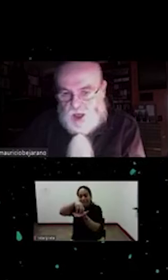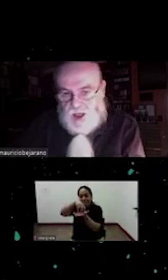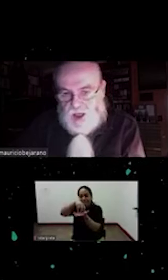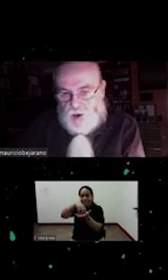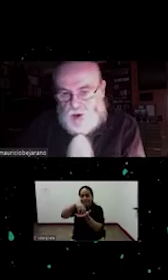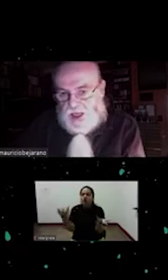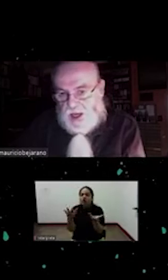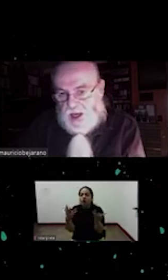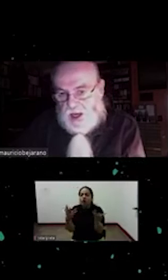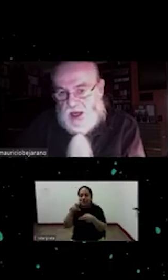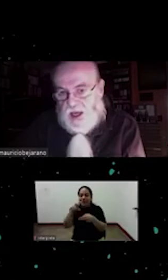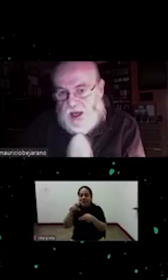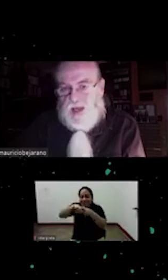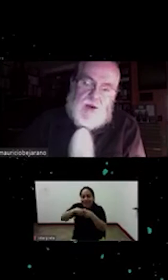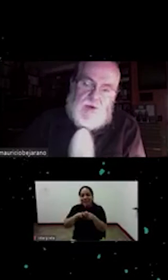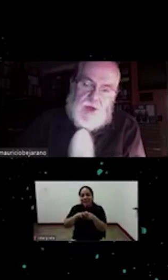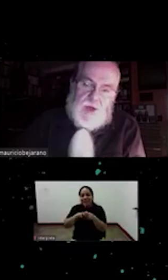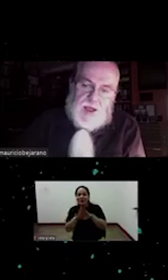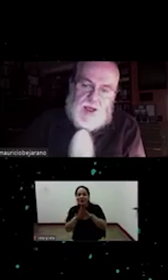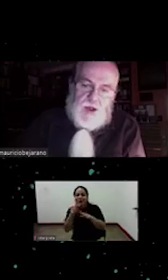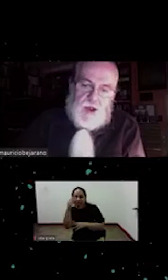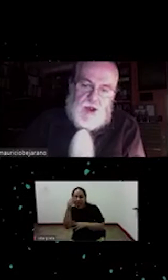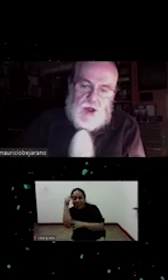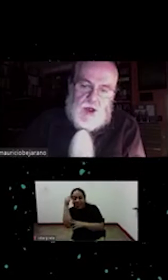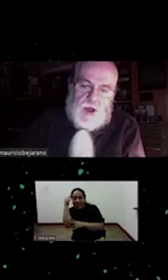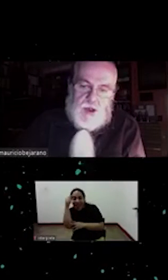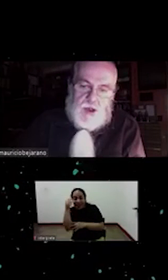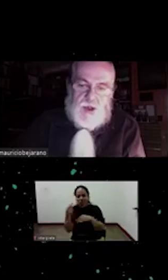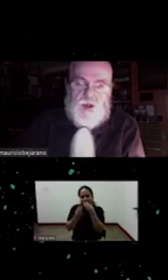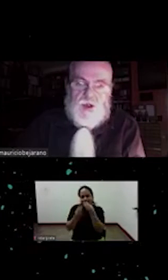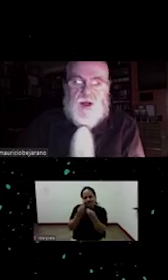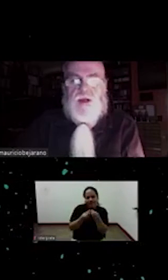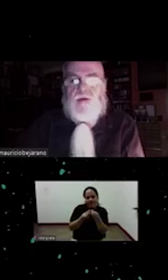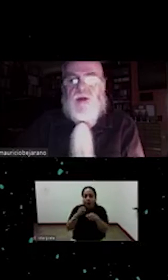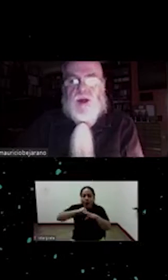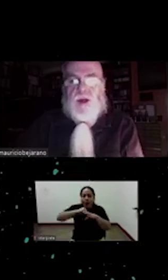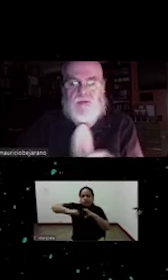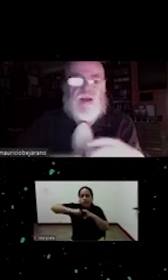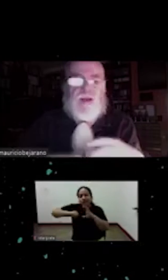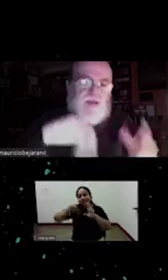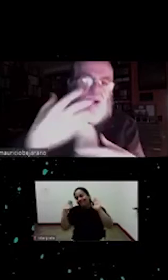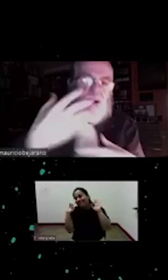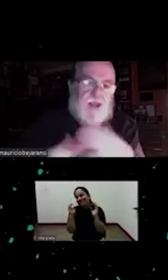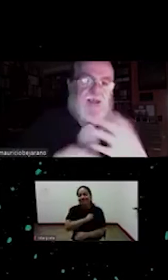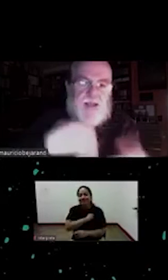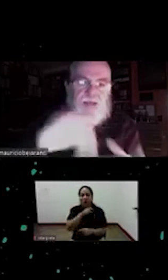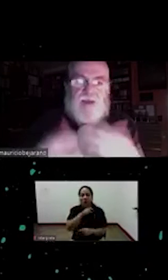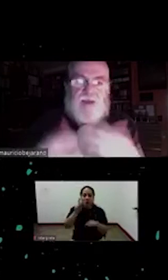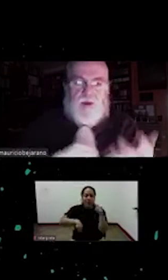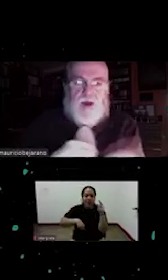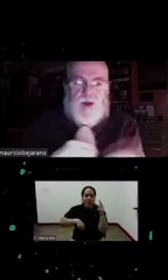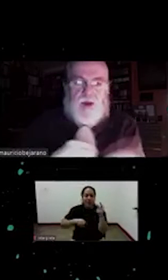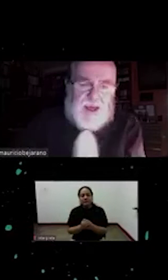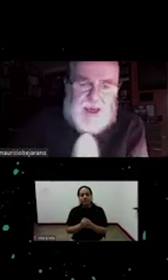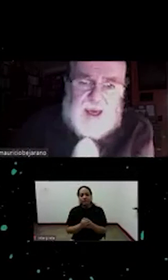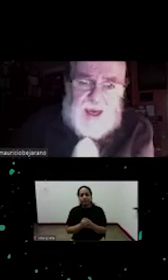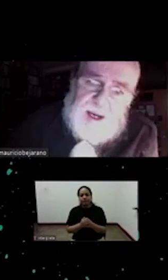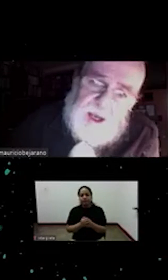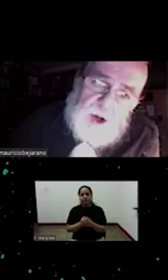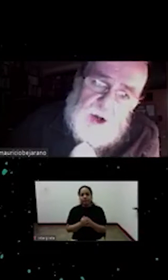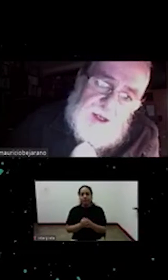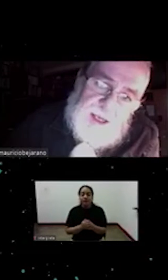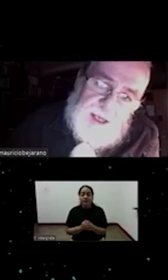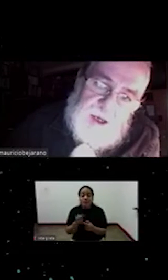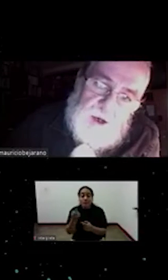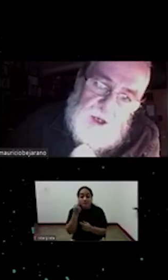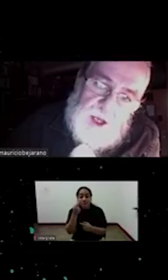sobre pizarra negra, crear una instalación sobre los sonidos del río. Y bueno, aparecen alrededor del